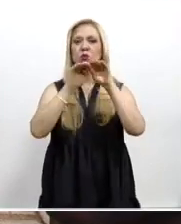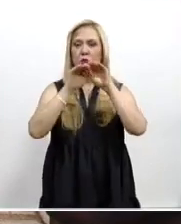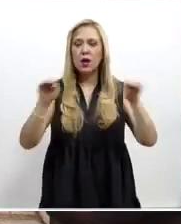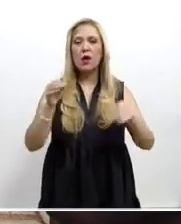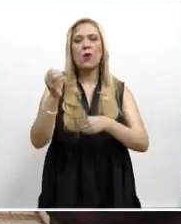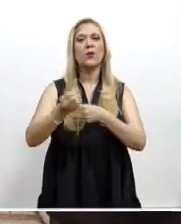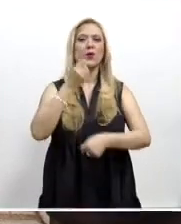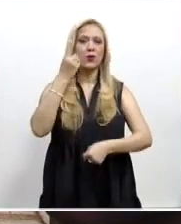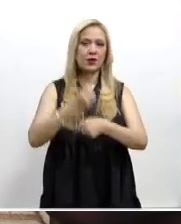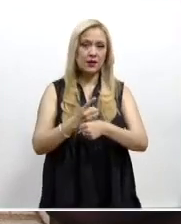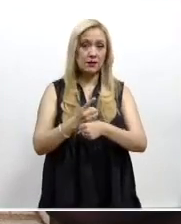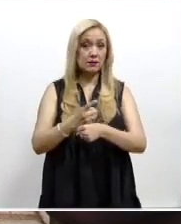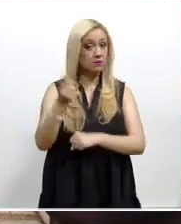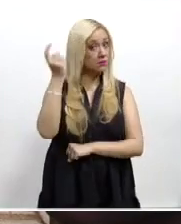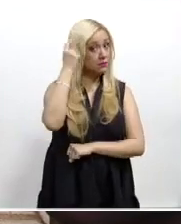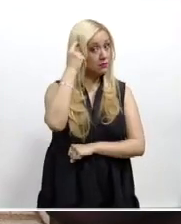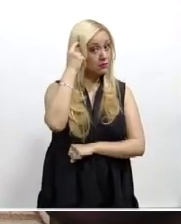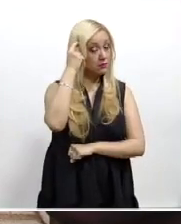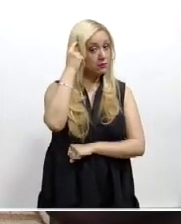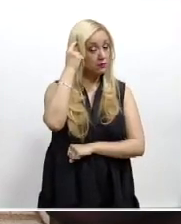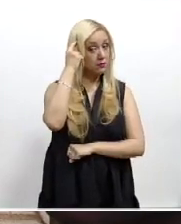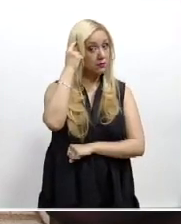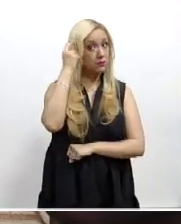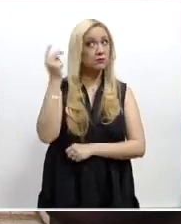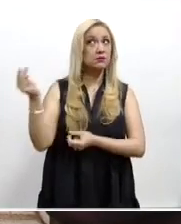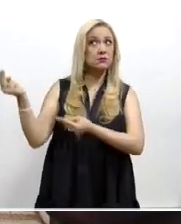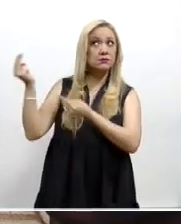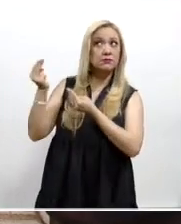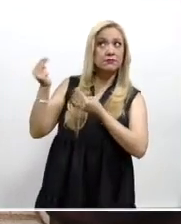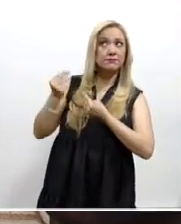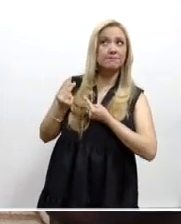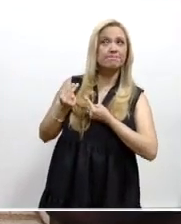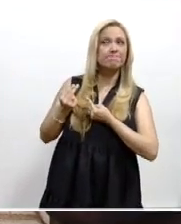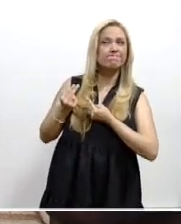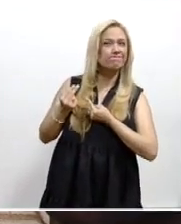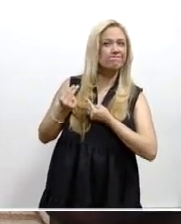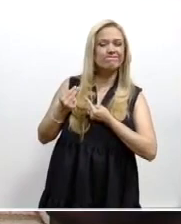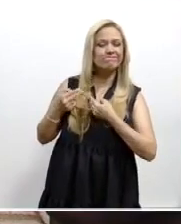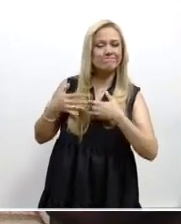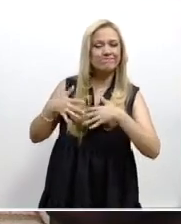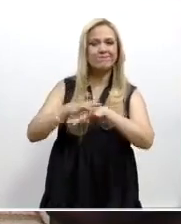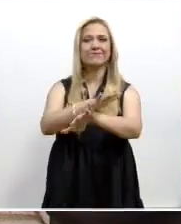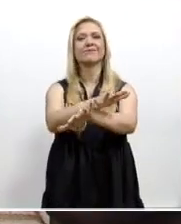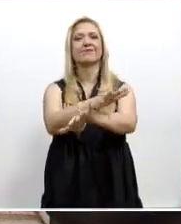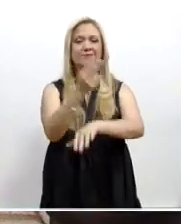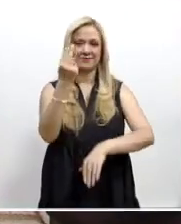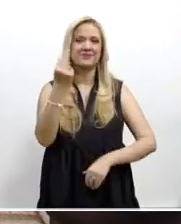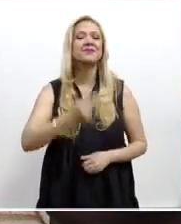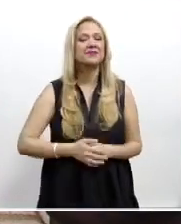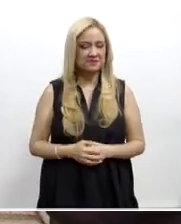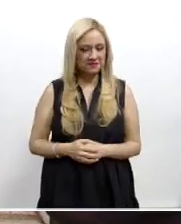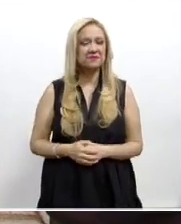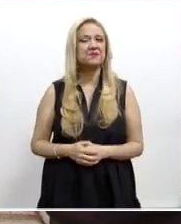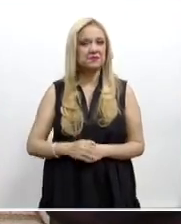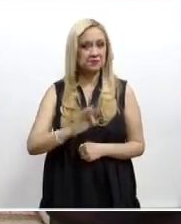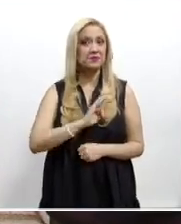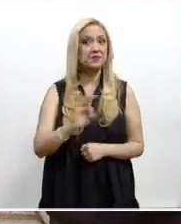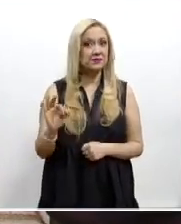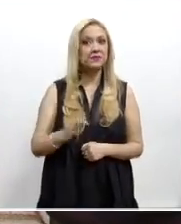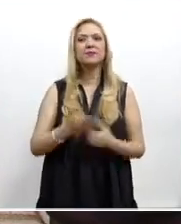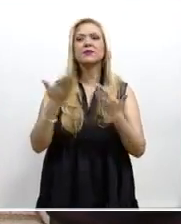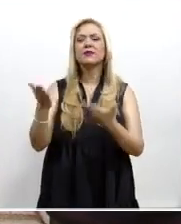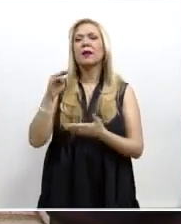de oportunidades, conscientes de lo que heredamos y estar dispuestos a cambiarlo, a transformar. De lo que se puede hacer.